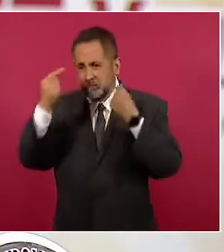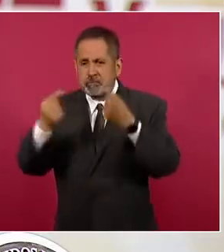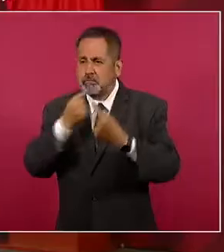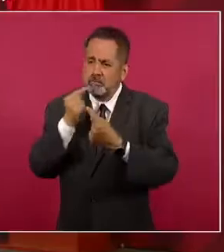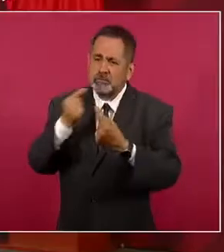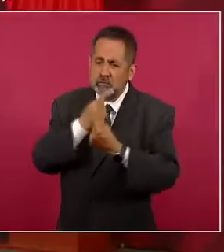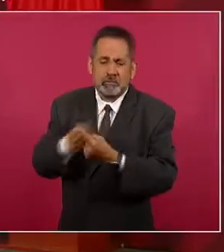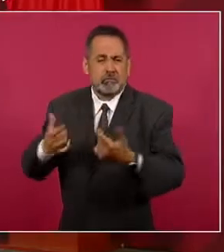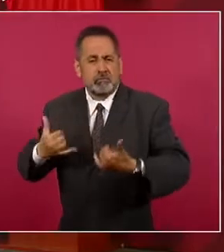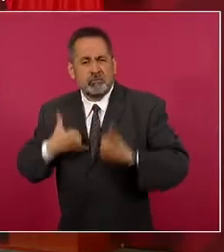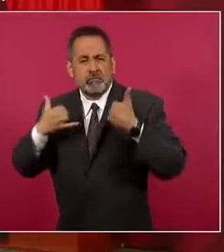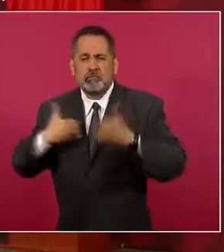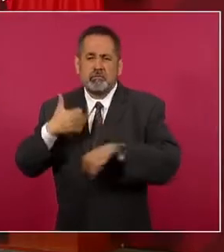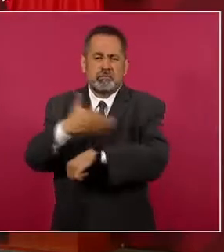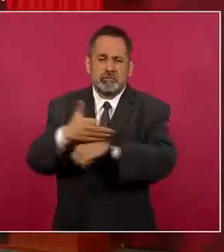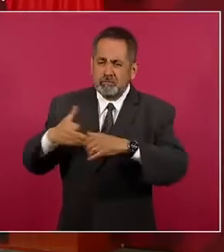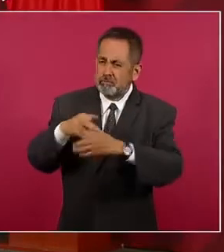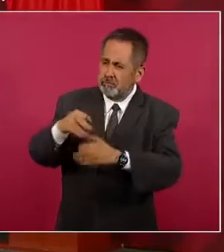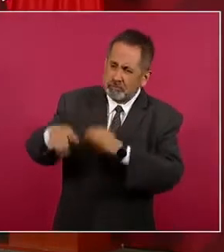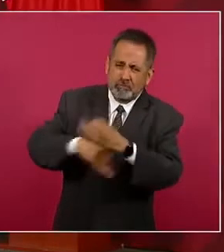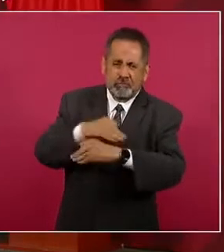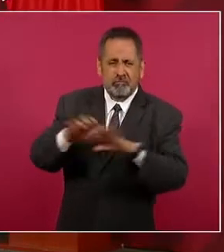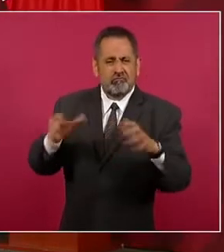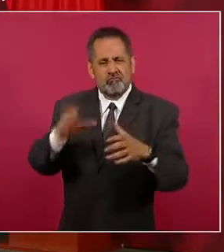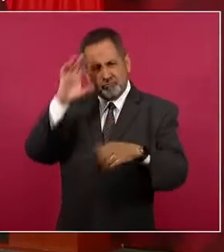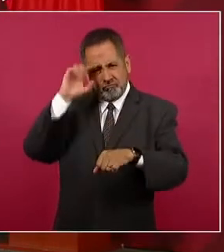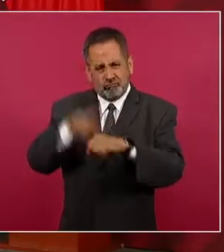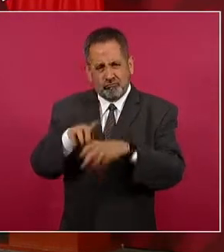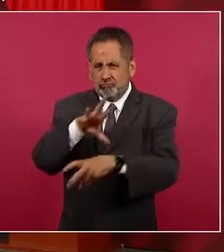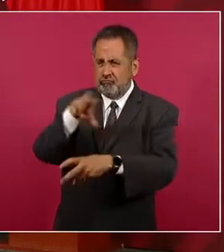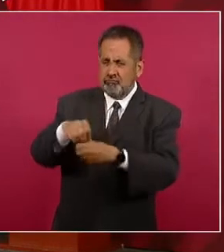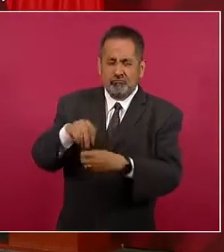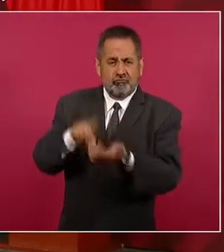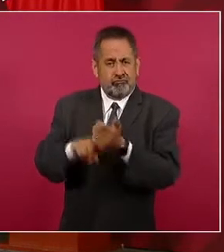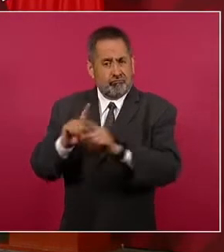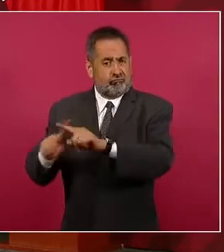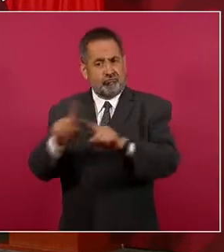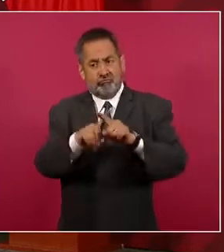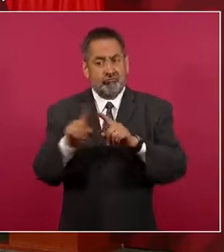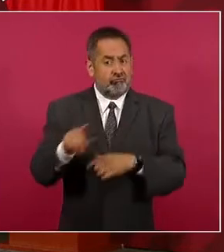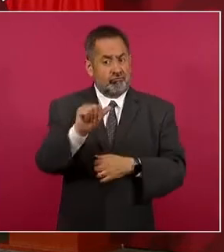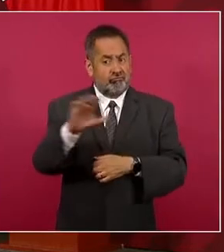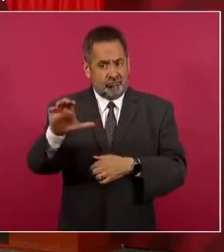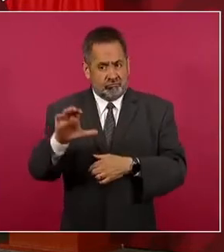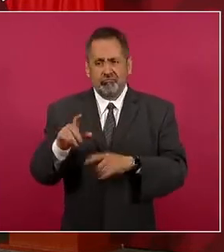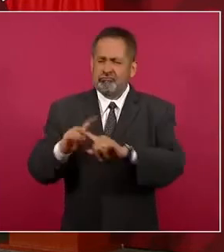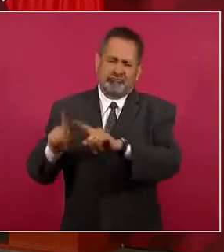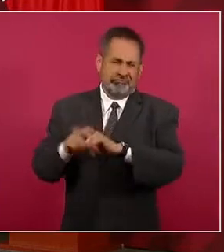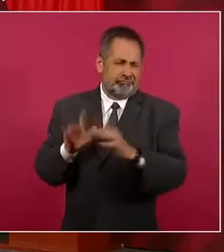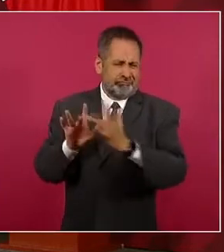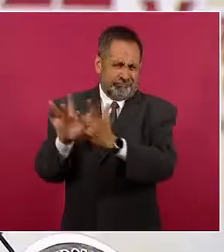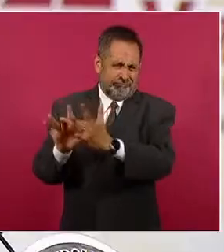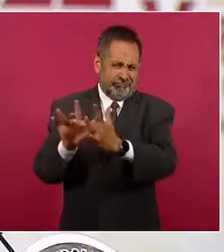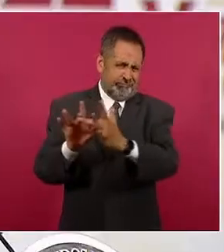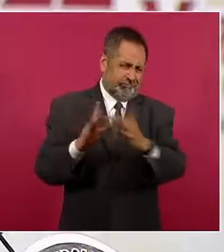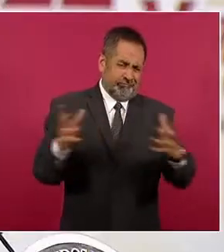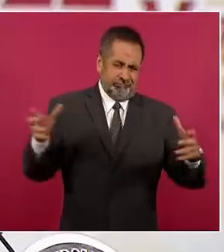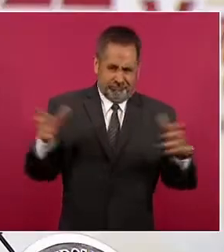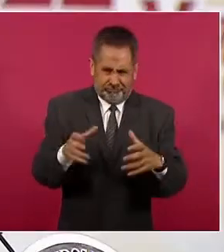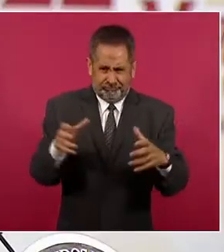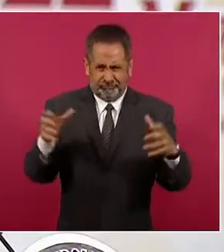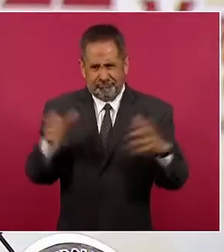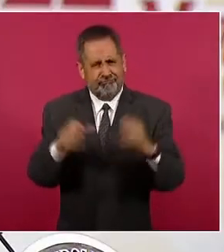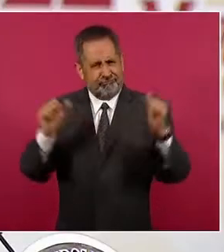niños, adolescentes, familias, sectores de la cultura y las artes, así como organizaciones de la sociedad civil en todo el país, asistieron a